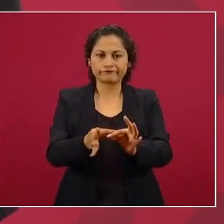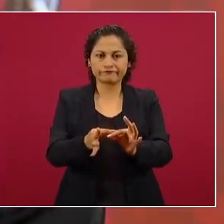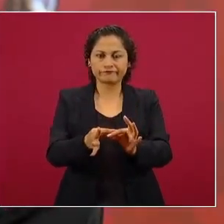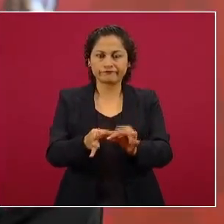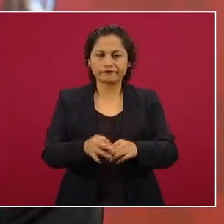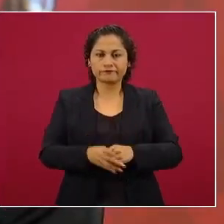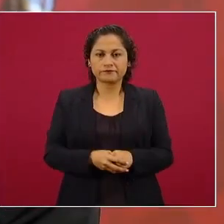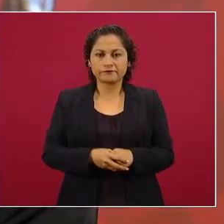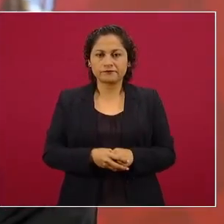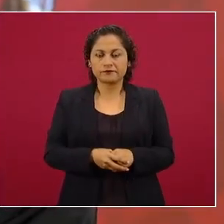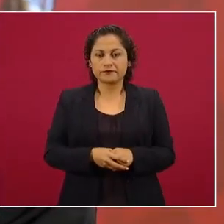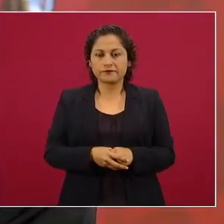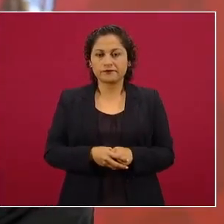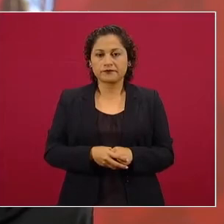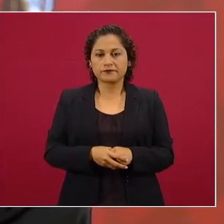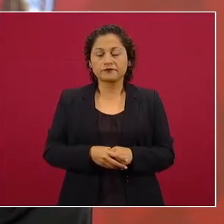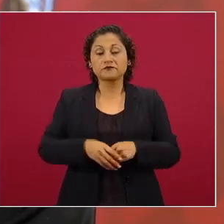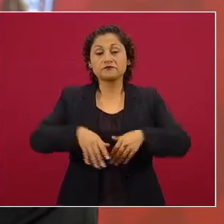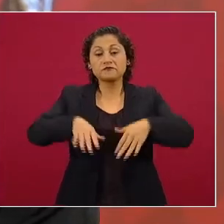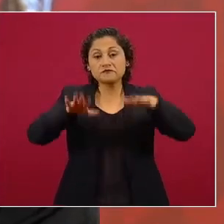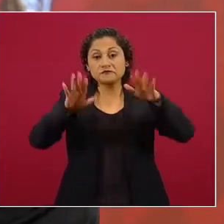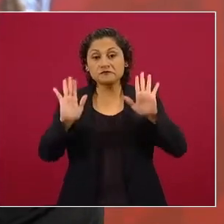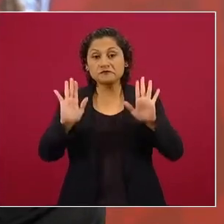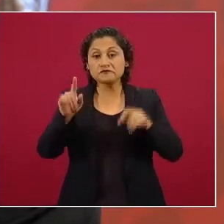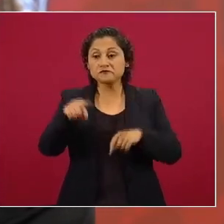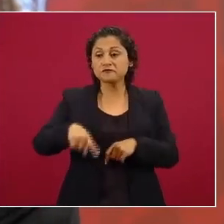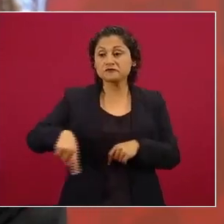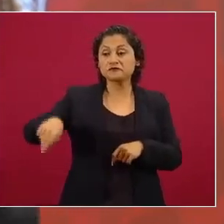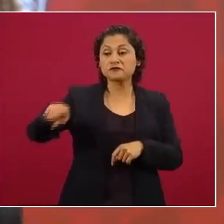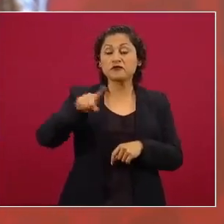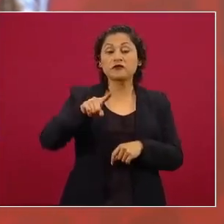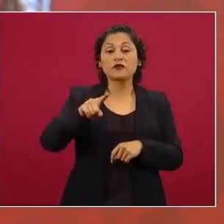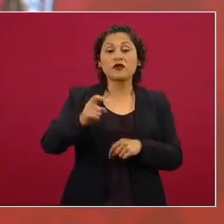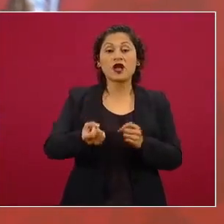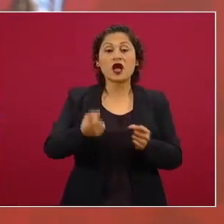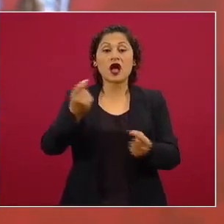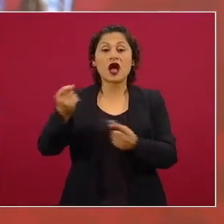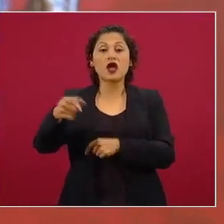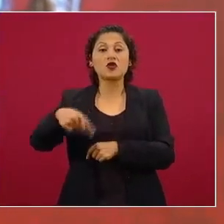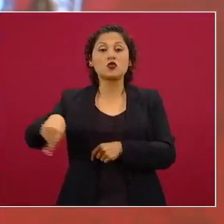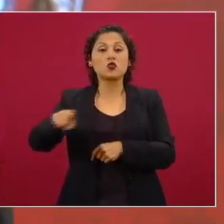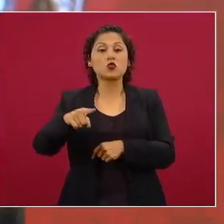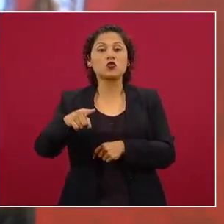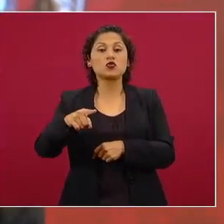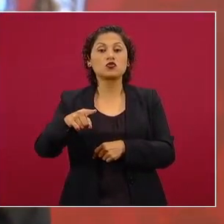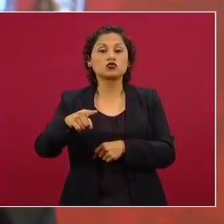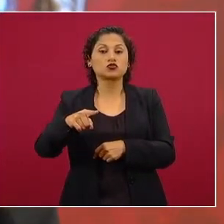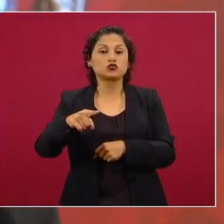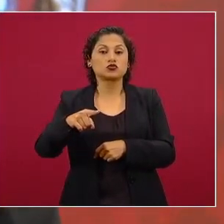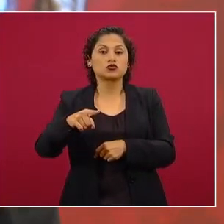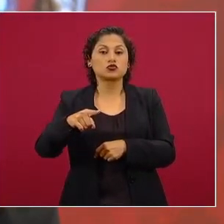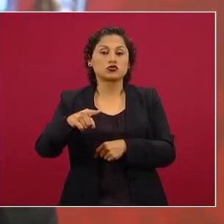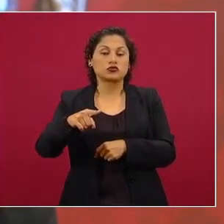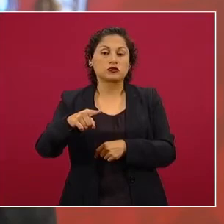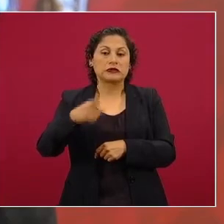y hubiesen querido en otras partes tener a médicos, a especialistas